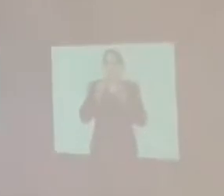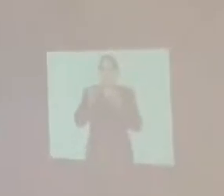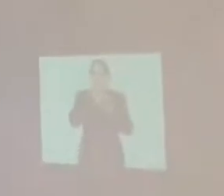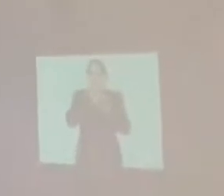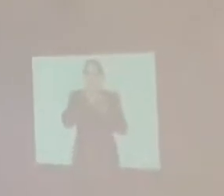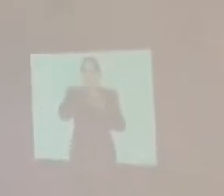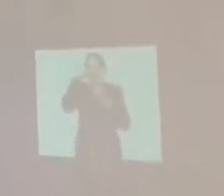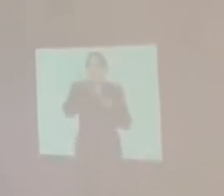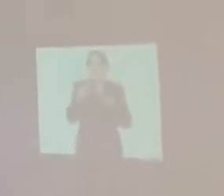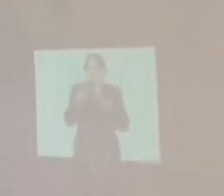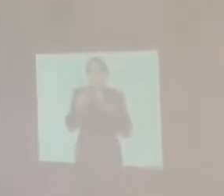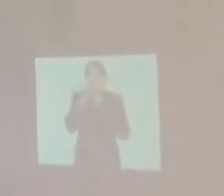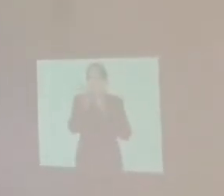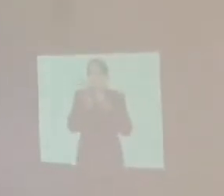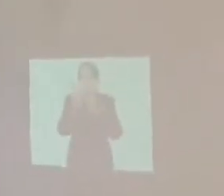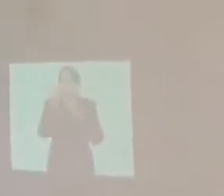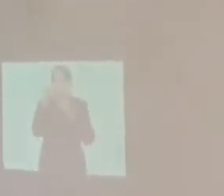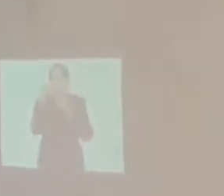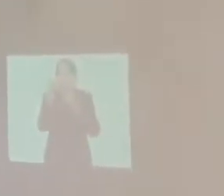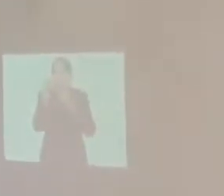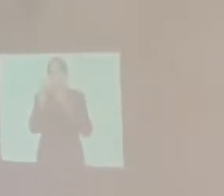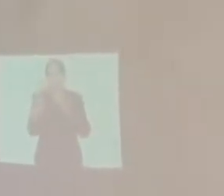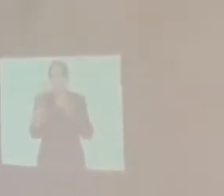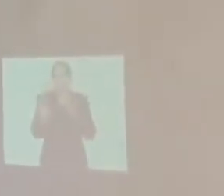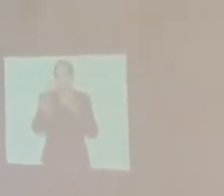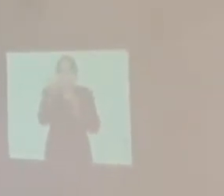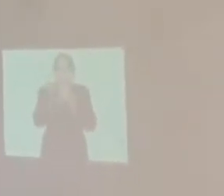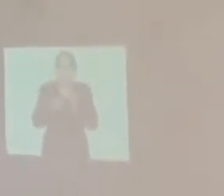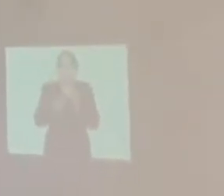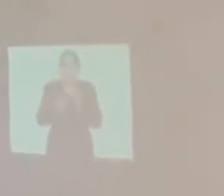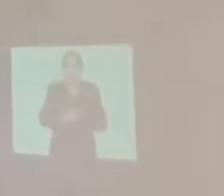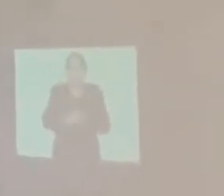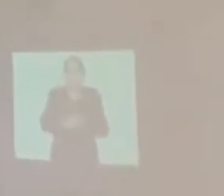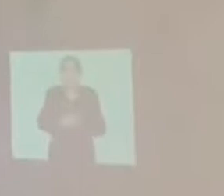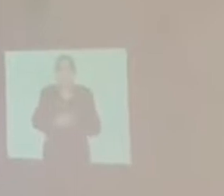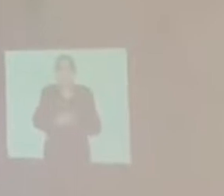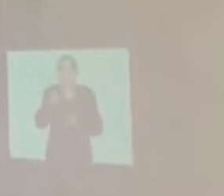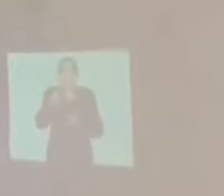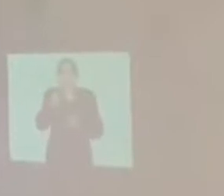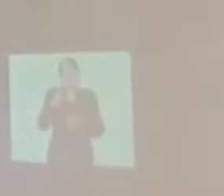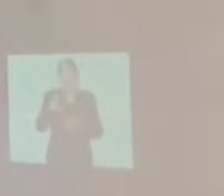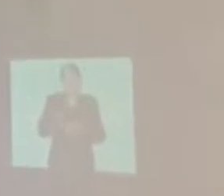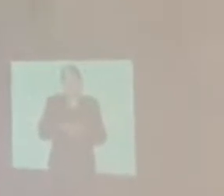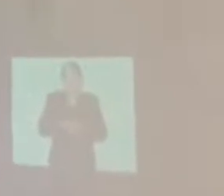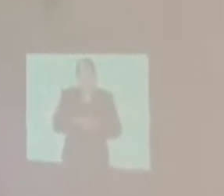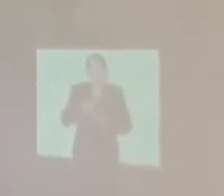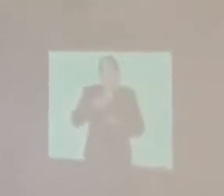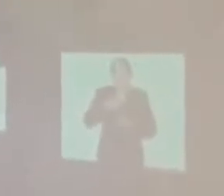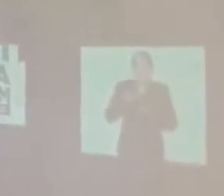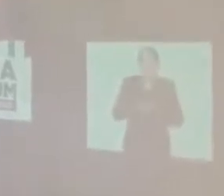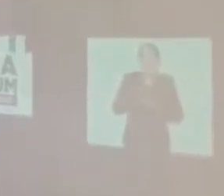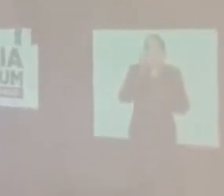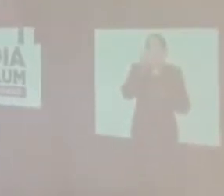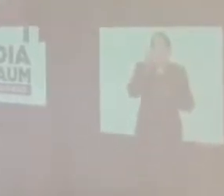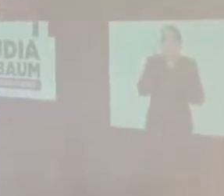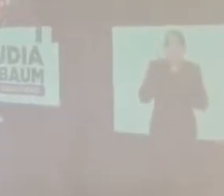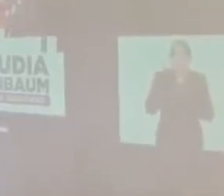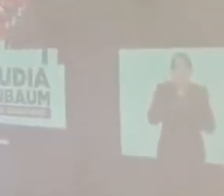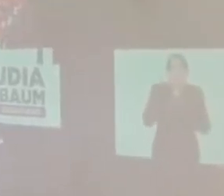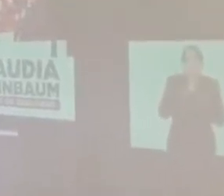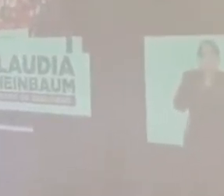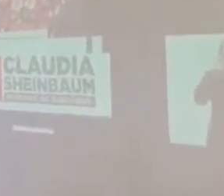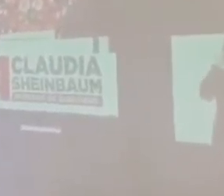México 4 puntos en la ciudad. 4 puntos. Por ello, he enviado una iniciativa al Congreso de la Ciudad de México para que